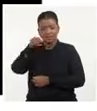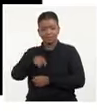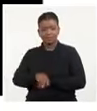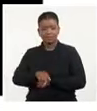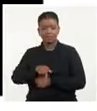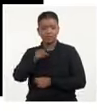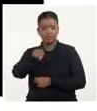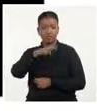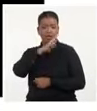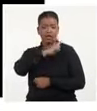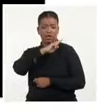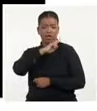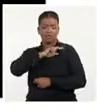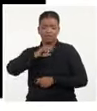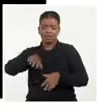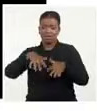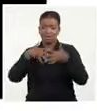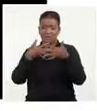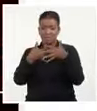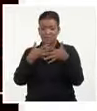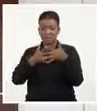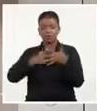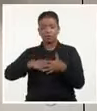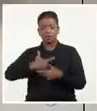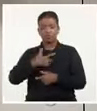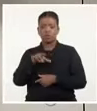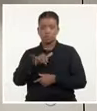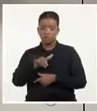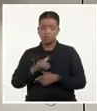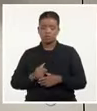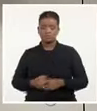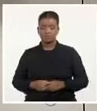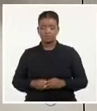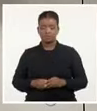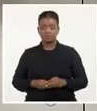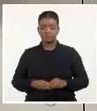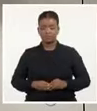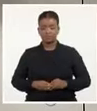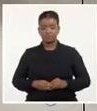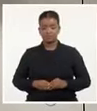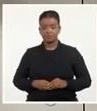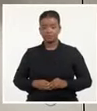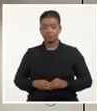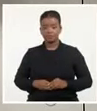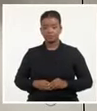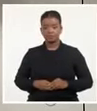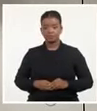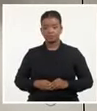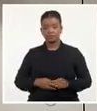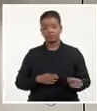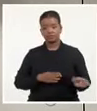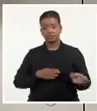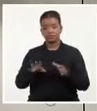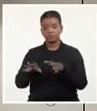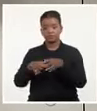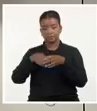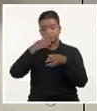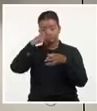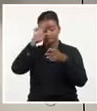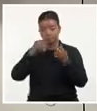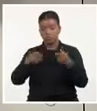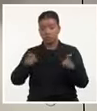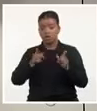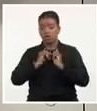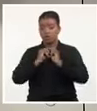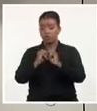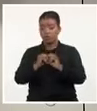e instituciones y empresas del sistema de la cultura. El Instituto Cubano de la Música informa que ante el